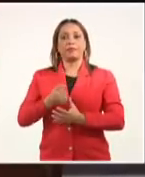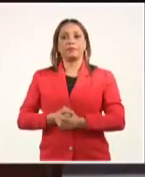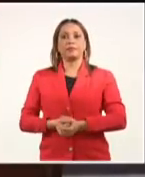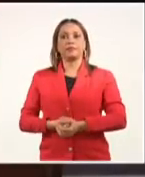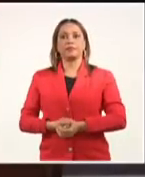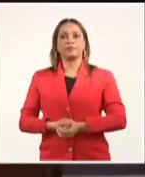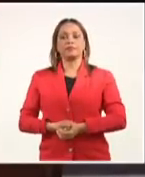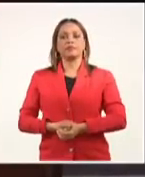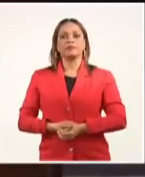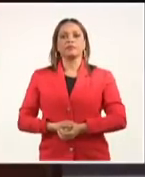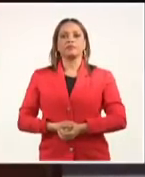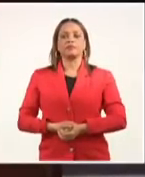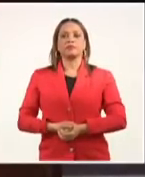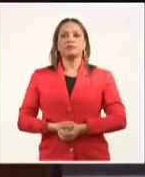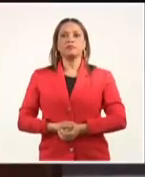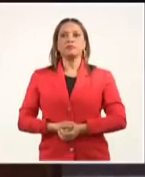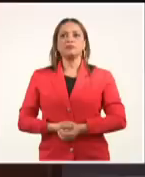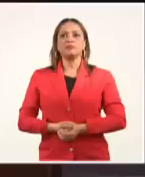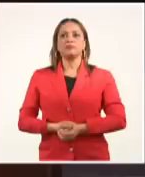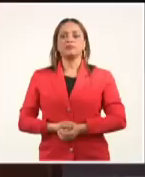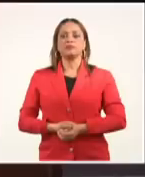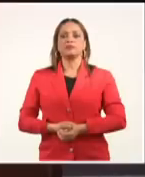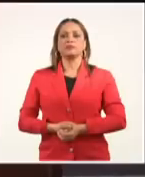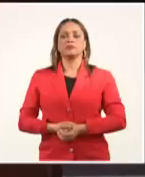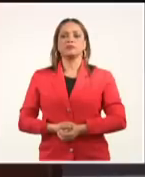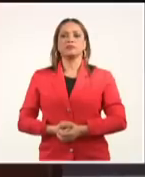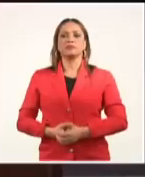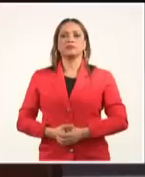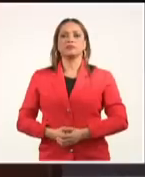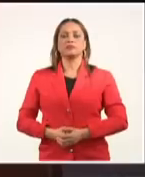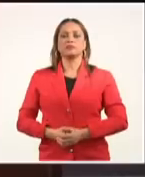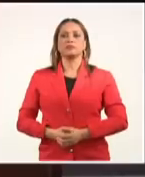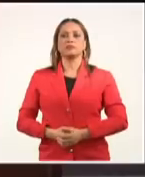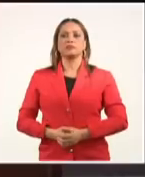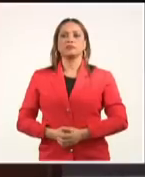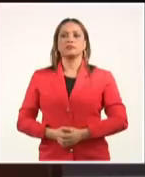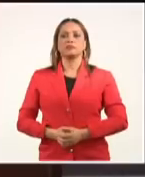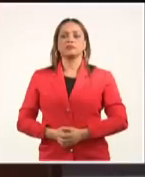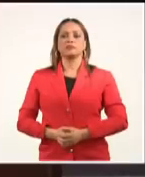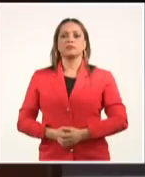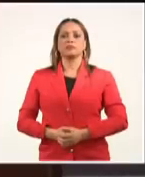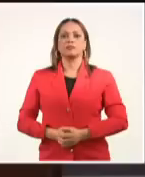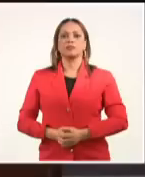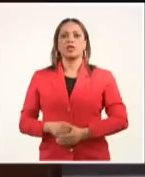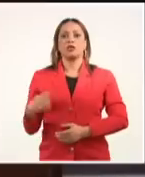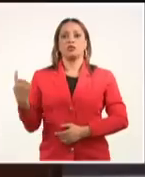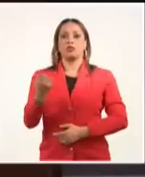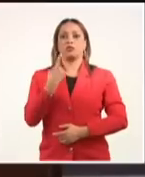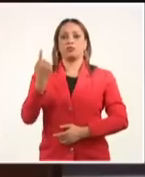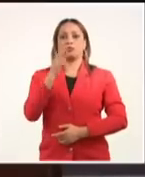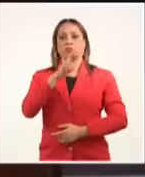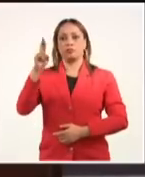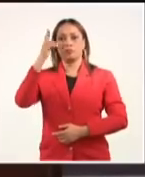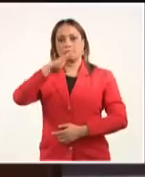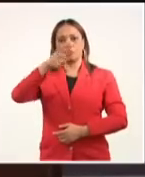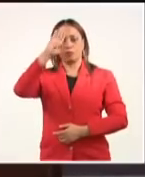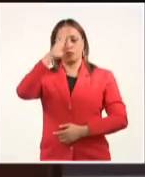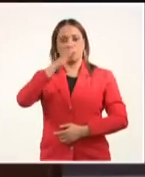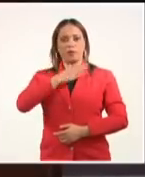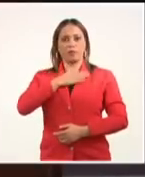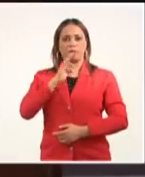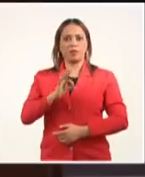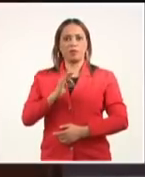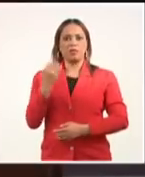Cito: a nosotros, los revolucionarios cubanos, las dificultades no